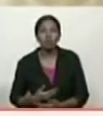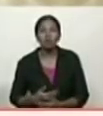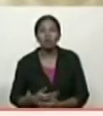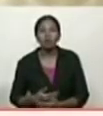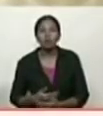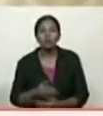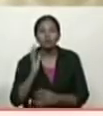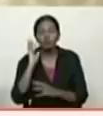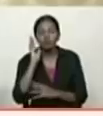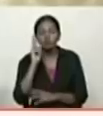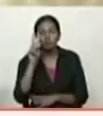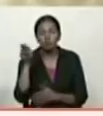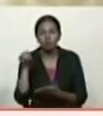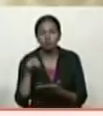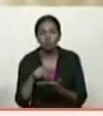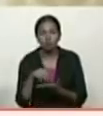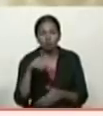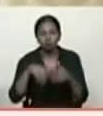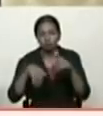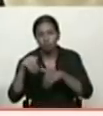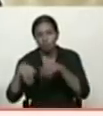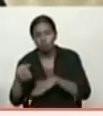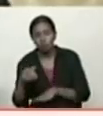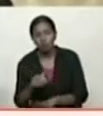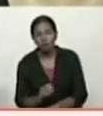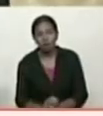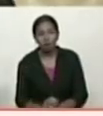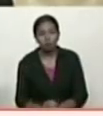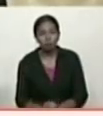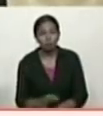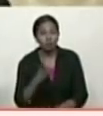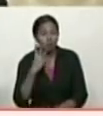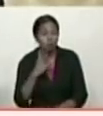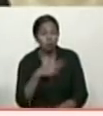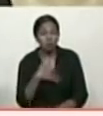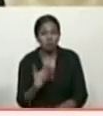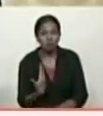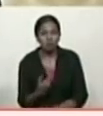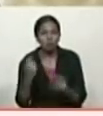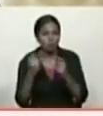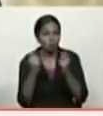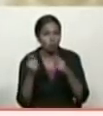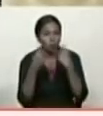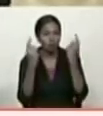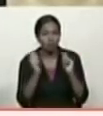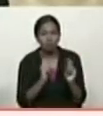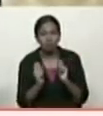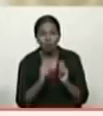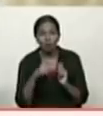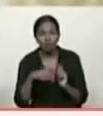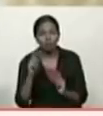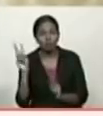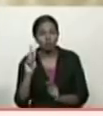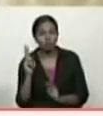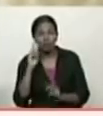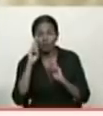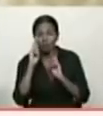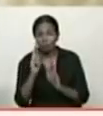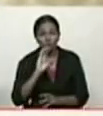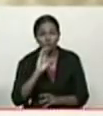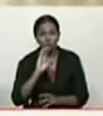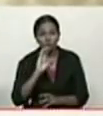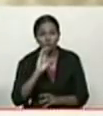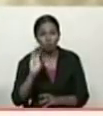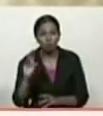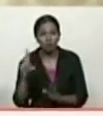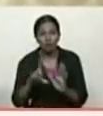Y bueno, nosotros, como lo ha dicho el presidente Maduro, cualquier iniciativa que busque promover el diálogo en Venezuela y que respete la soberanía